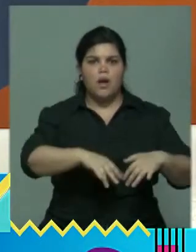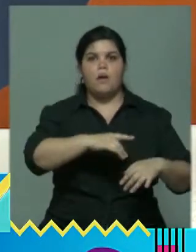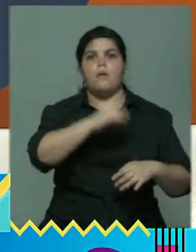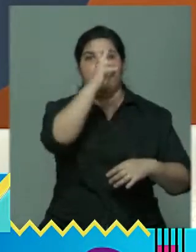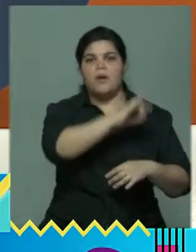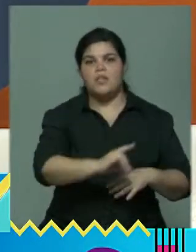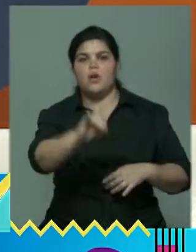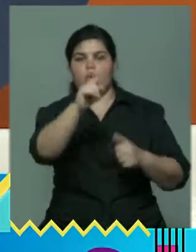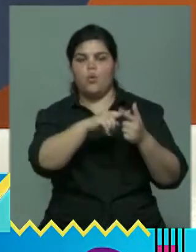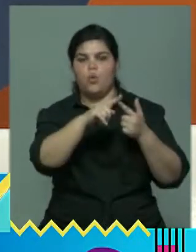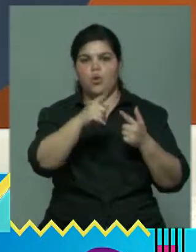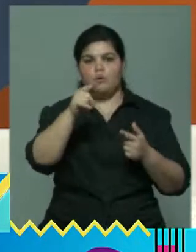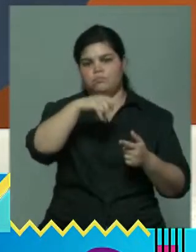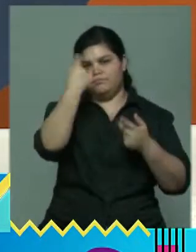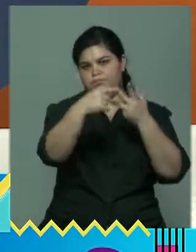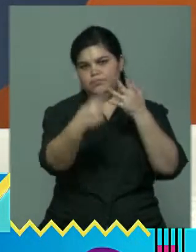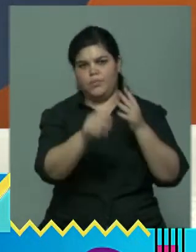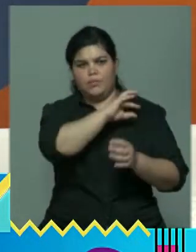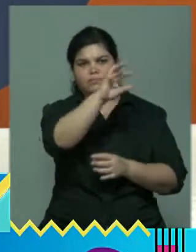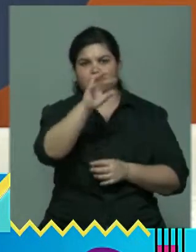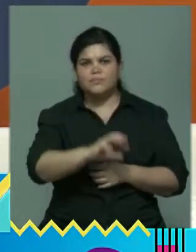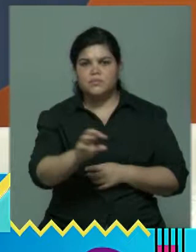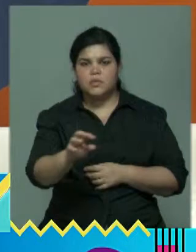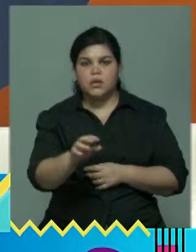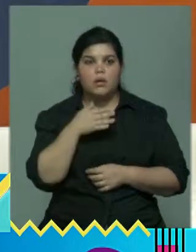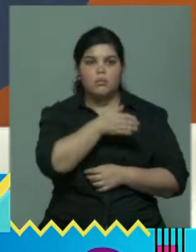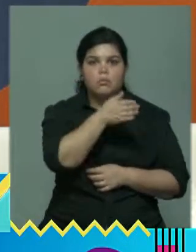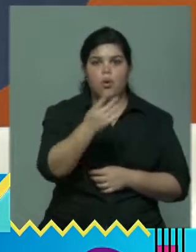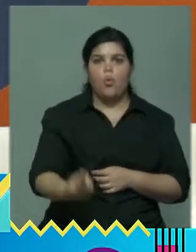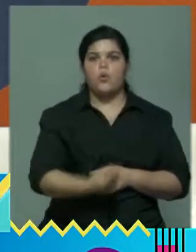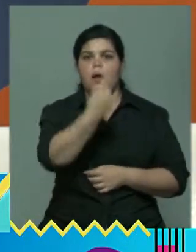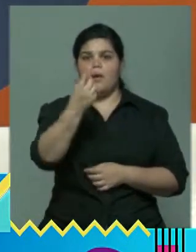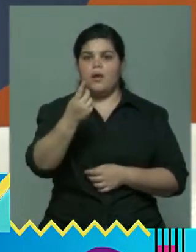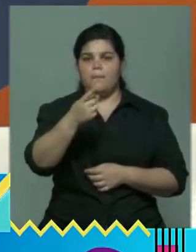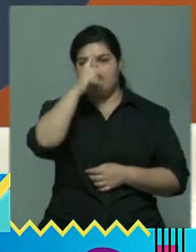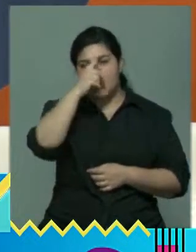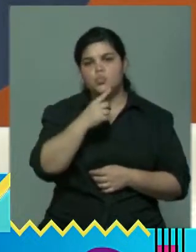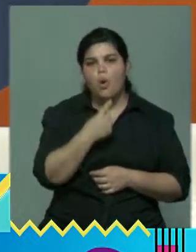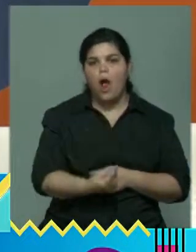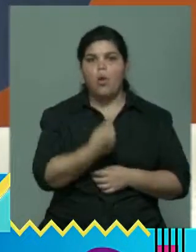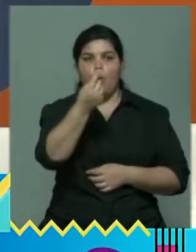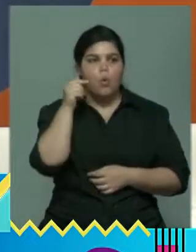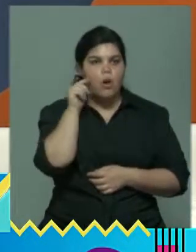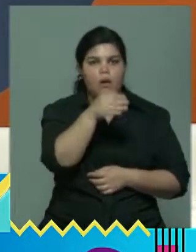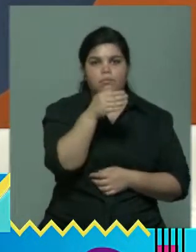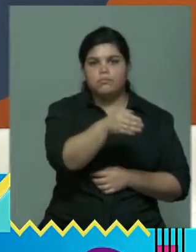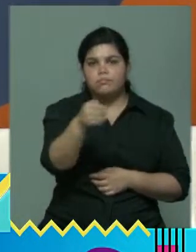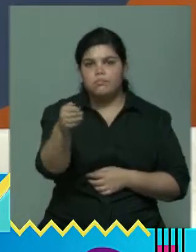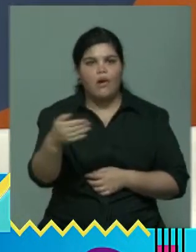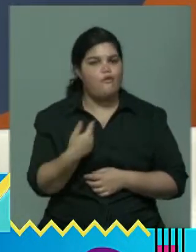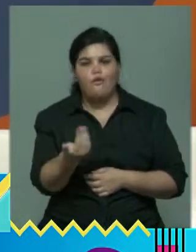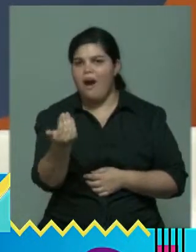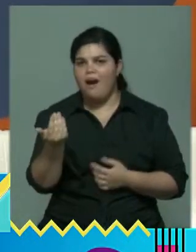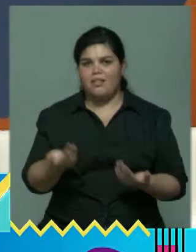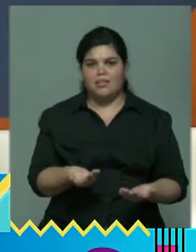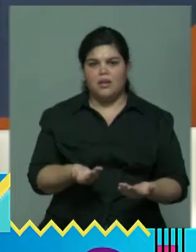Donde el INADI, por supuesto, nosotros hemos ido. Pero bueno, a veces con ir una vez por mes, una vez cada 2 meses no alcanza. Es necesario que que los